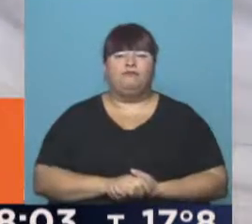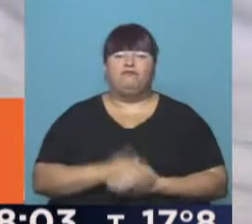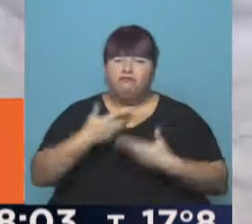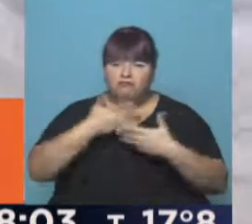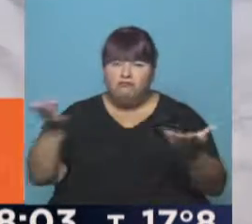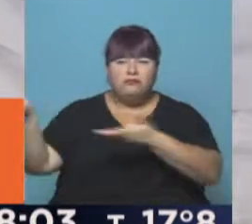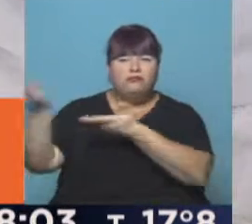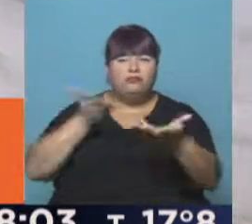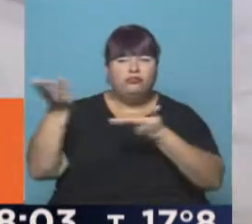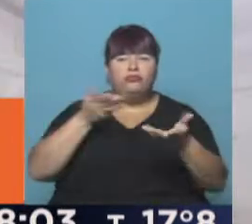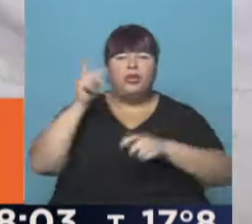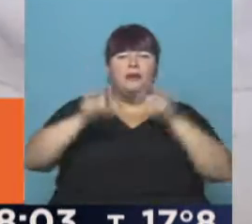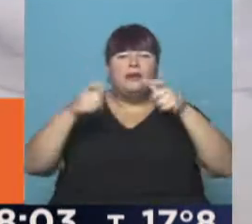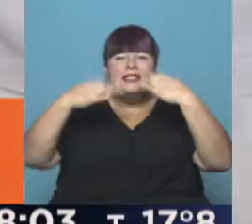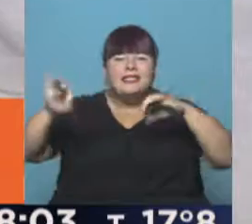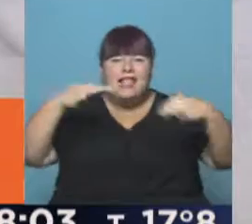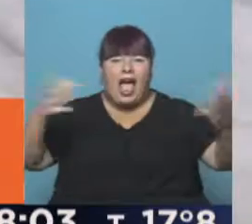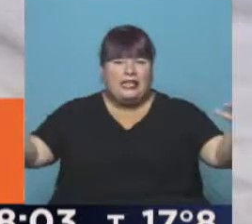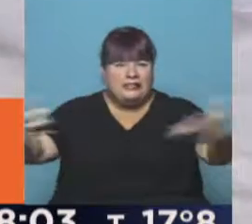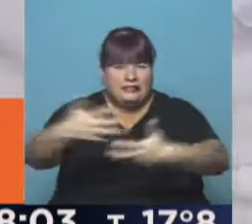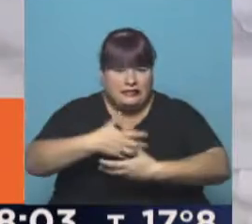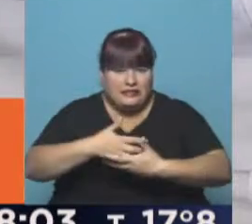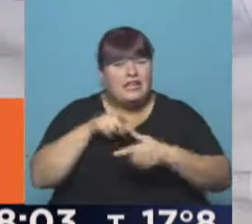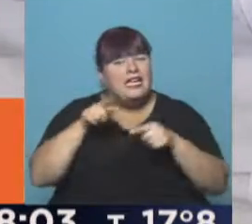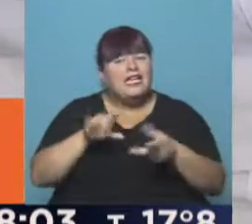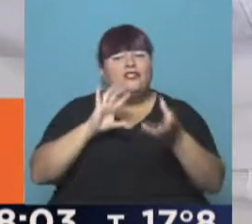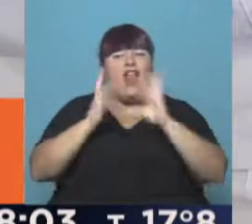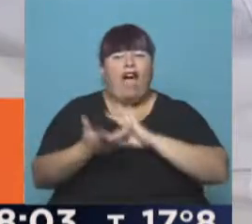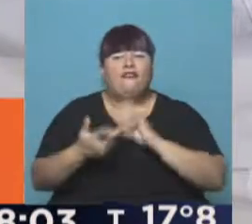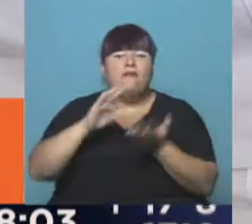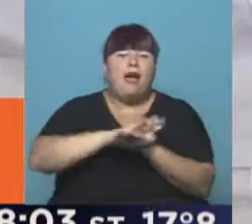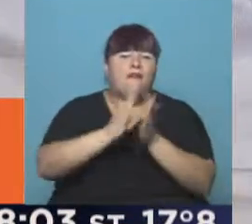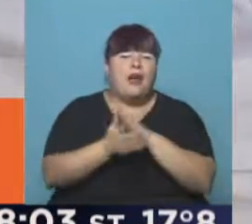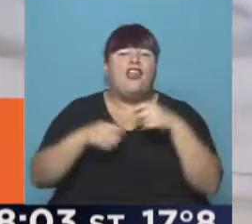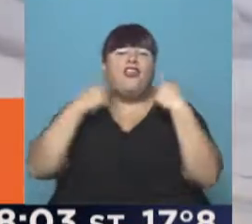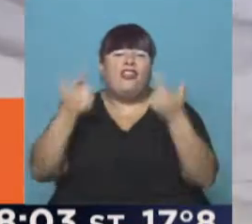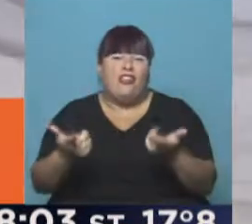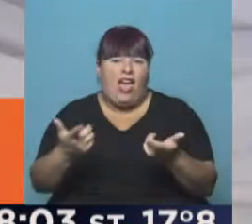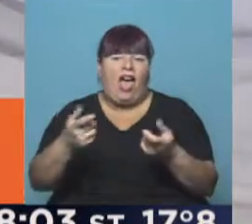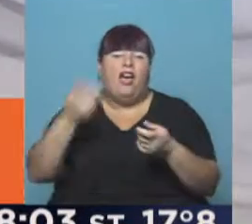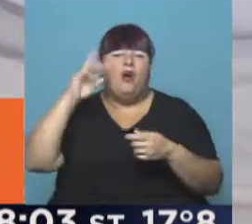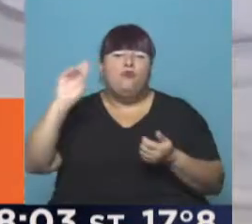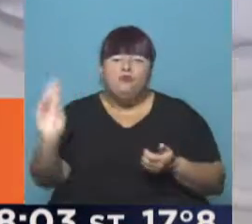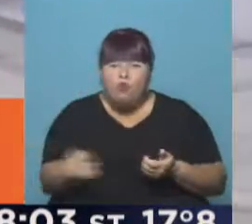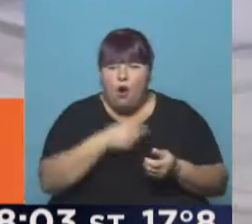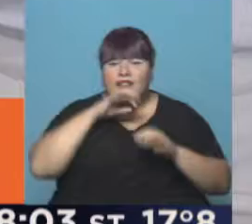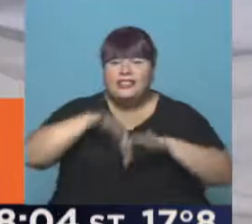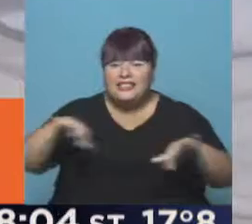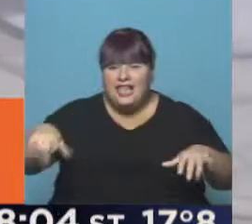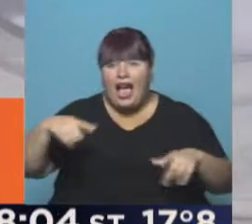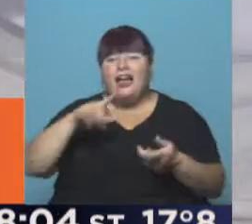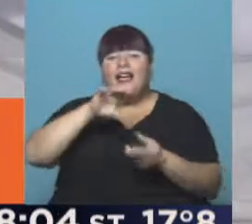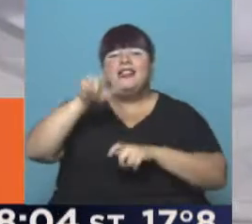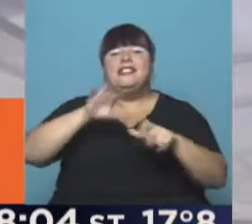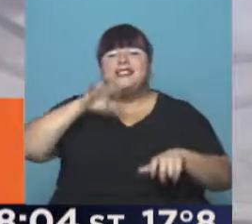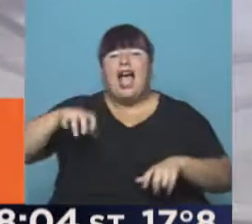para recibir a todos los sobrevivientes y es una forma de devolver toda la sangre derramada con sangre